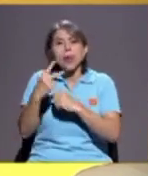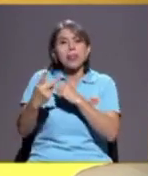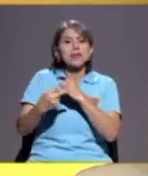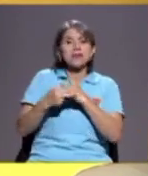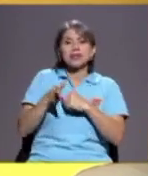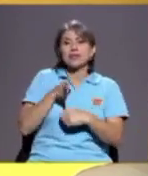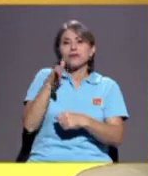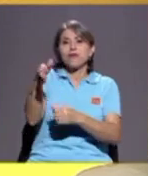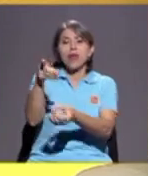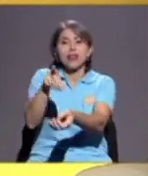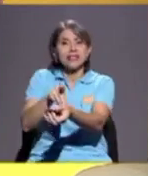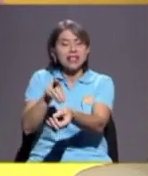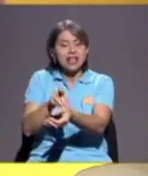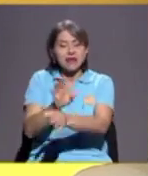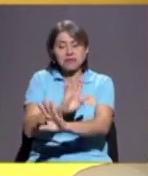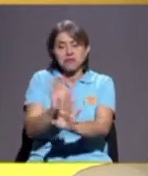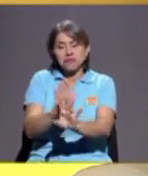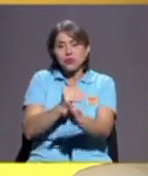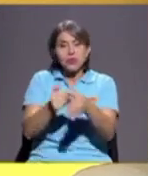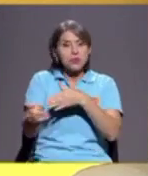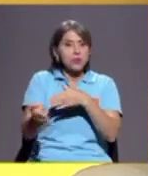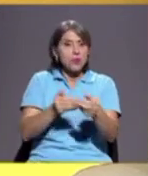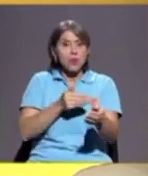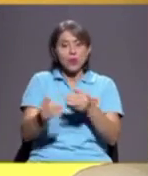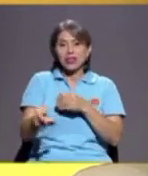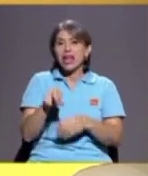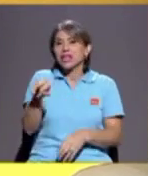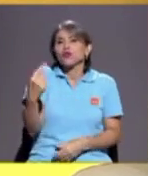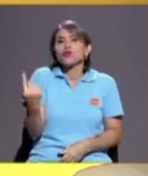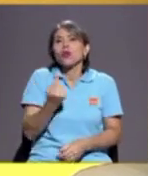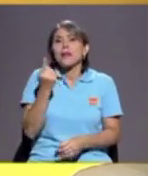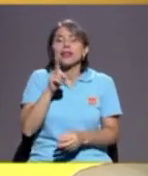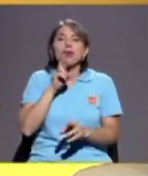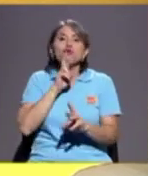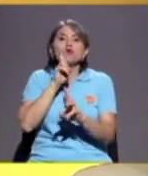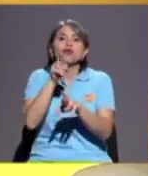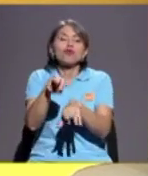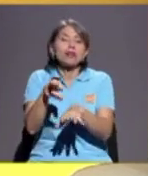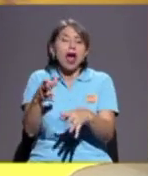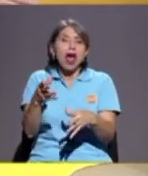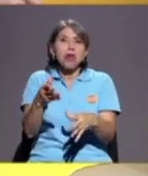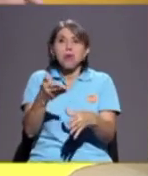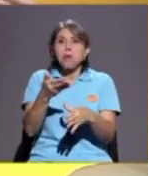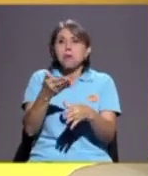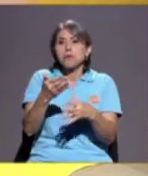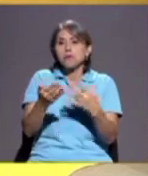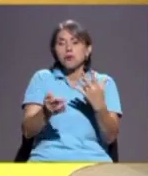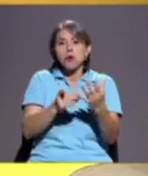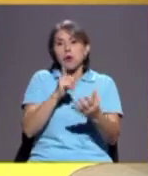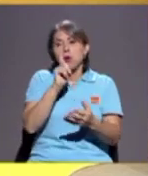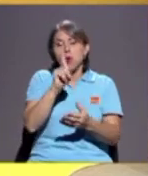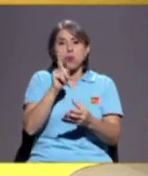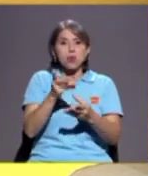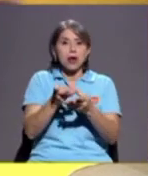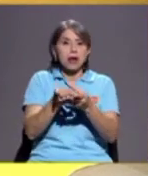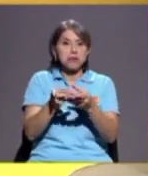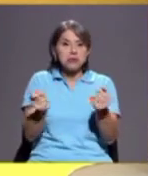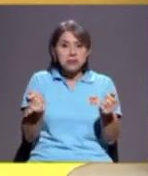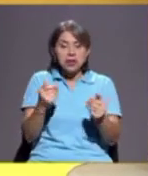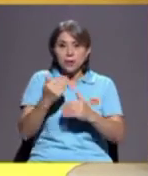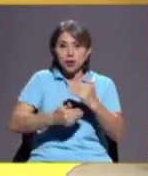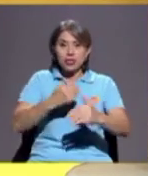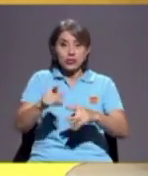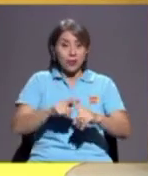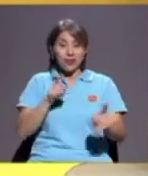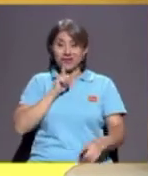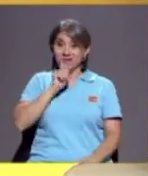porque eso solo era un resultado, una salida del proceso, pero